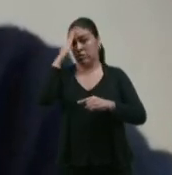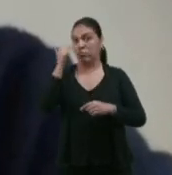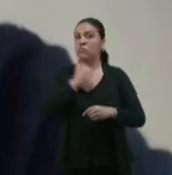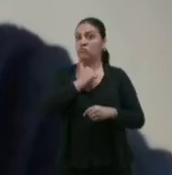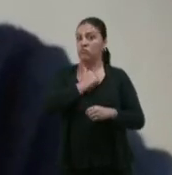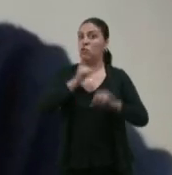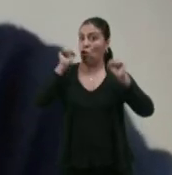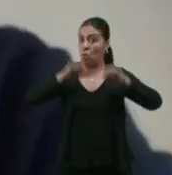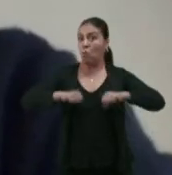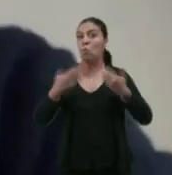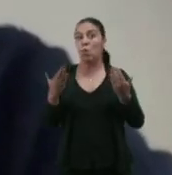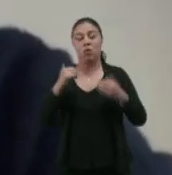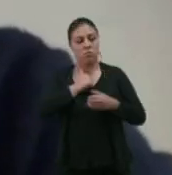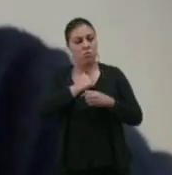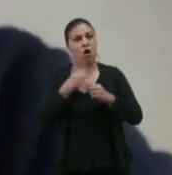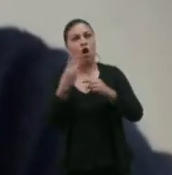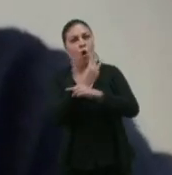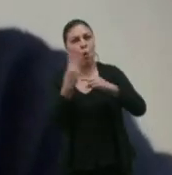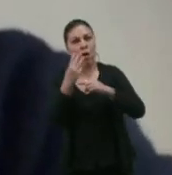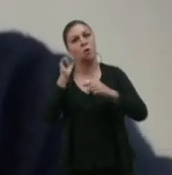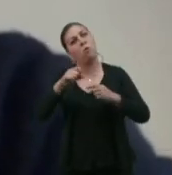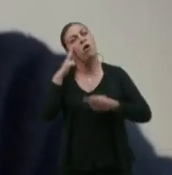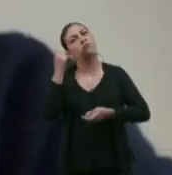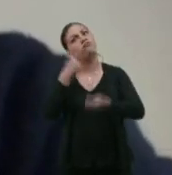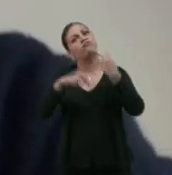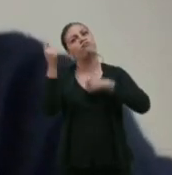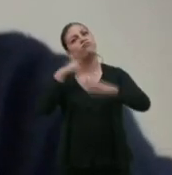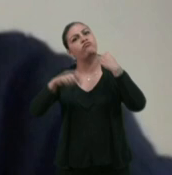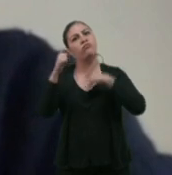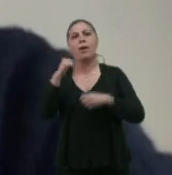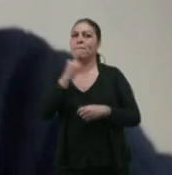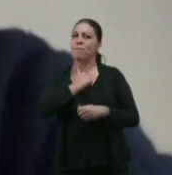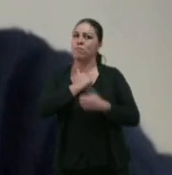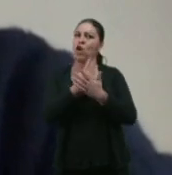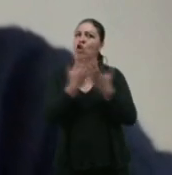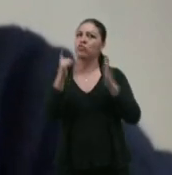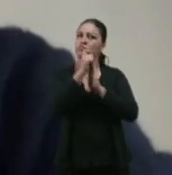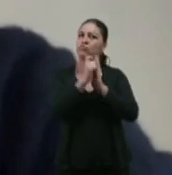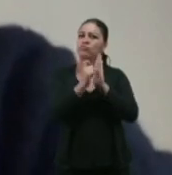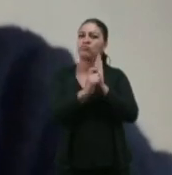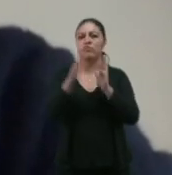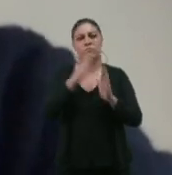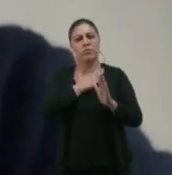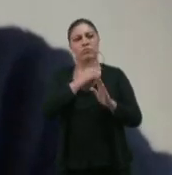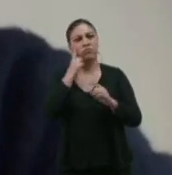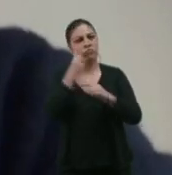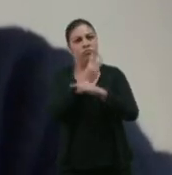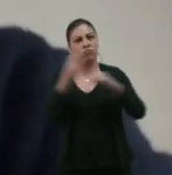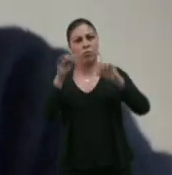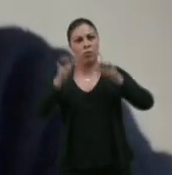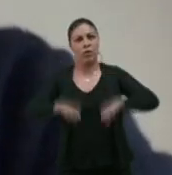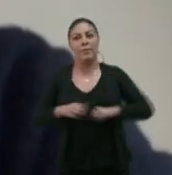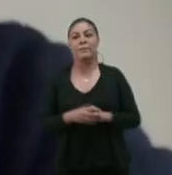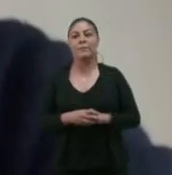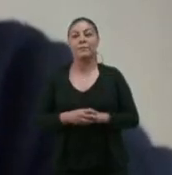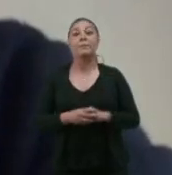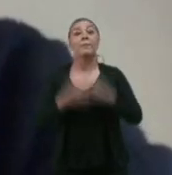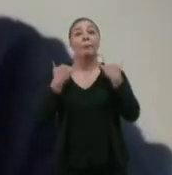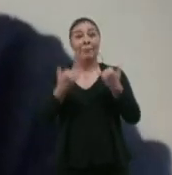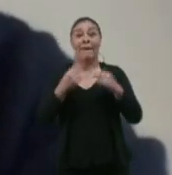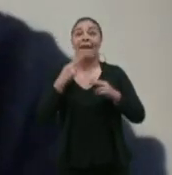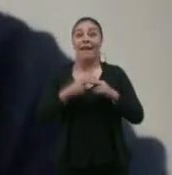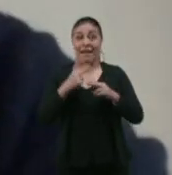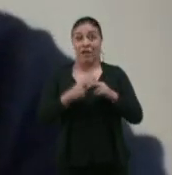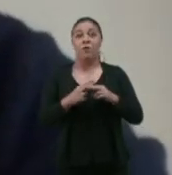propio sitio web y vender además con sus propias condiciones desde su plataforma. Así que Mercado Pago también está haciendo lo mismo. Hay gente